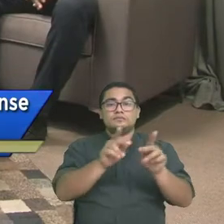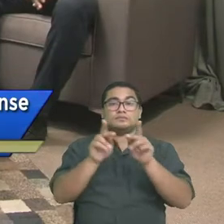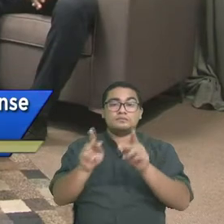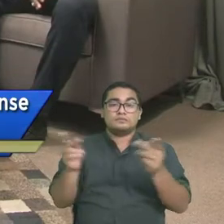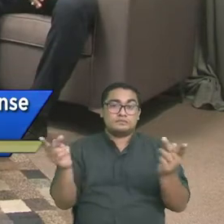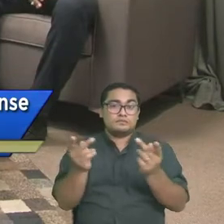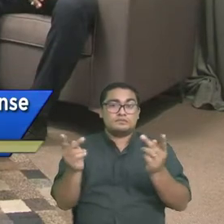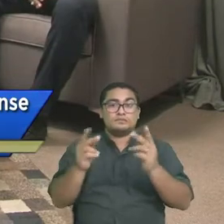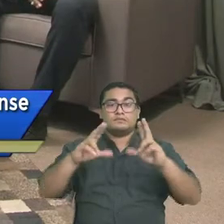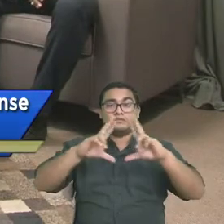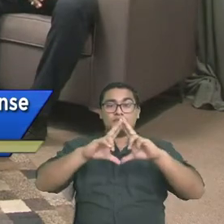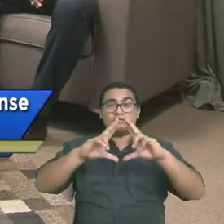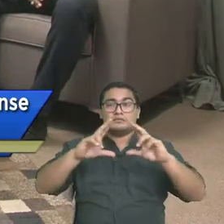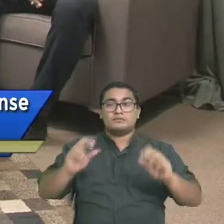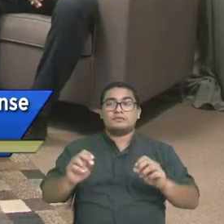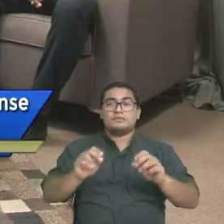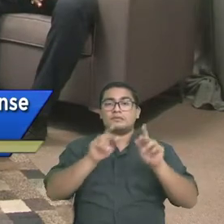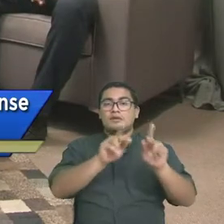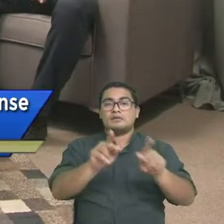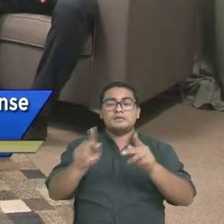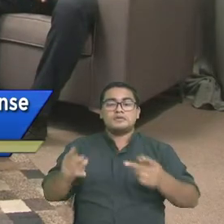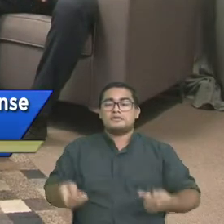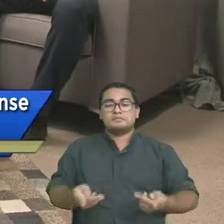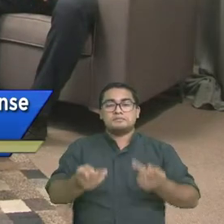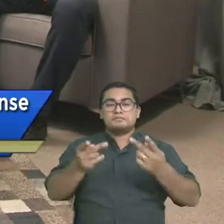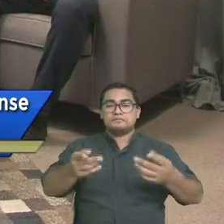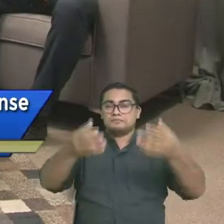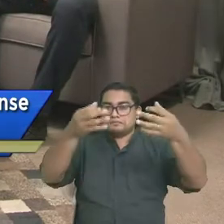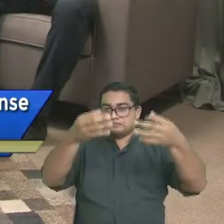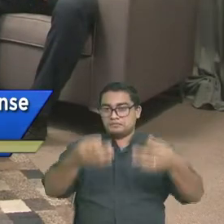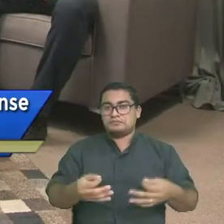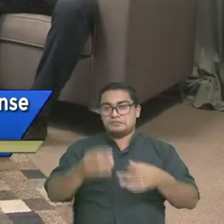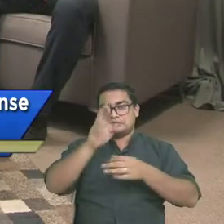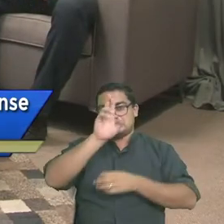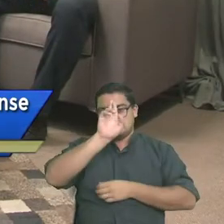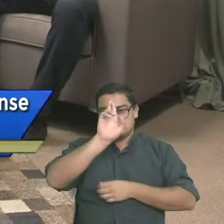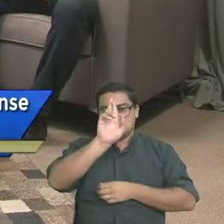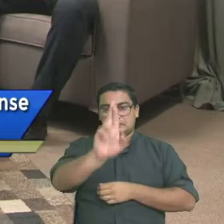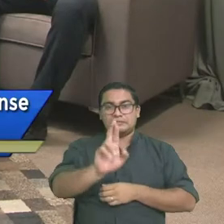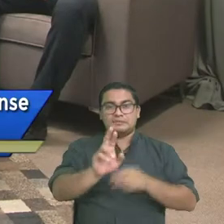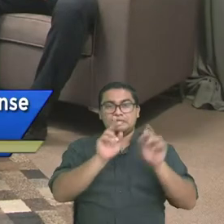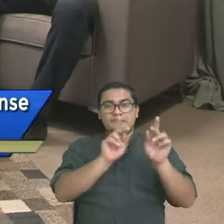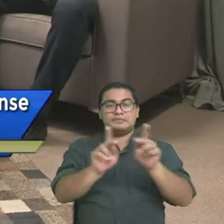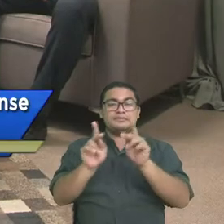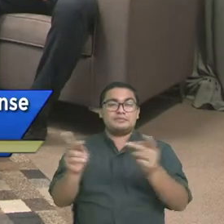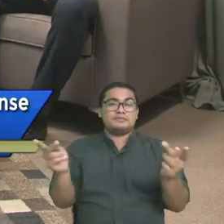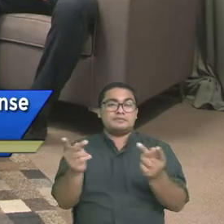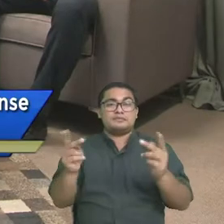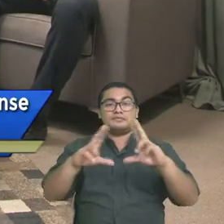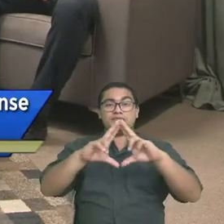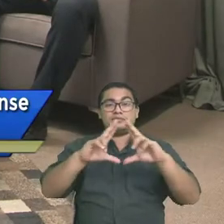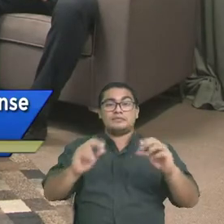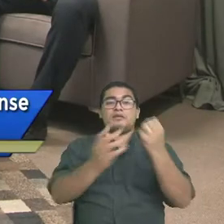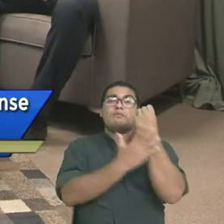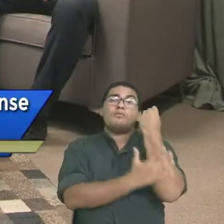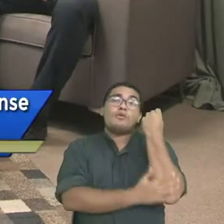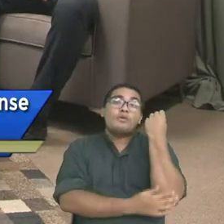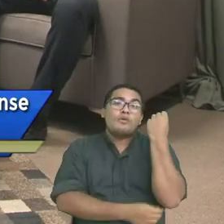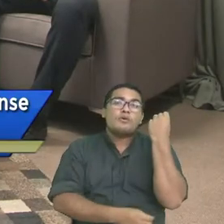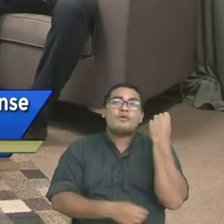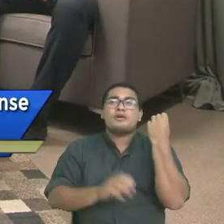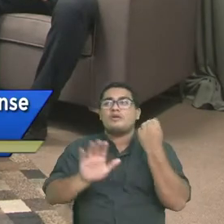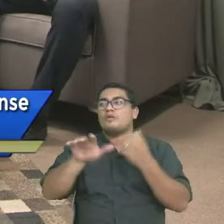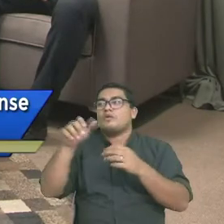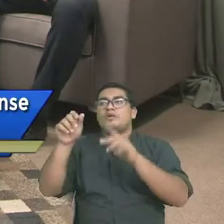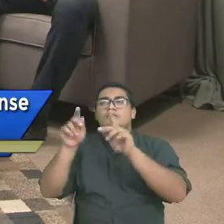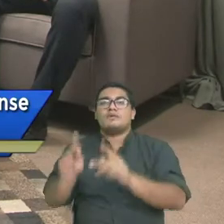nivel de vida decente y respetable para todas las y los nicaragüenses a través de la reducción de la pobreza y la pobreza extrema. Y es